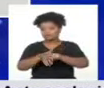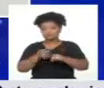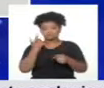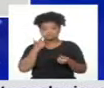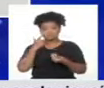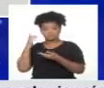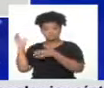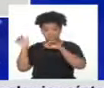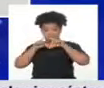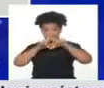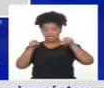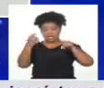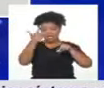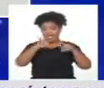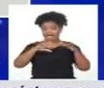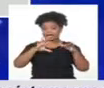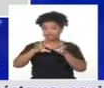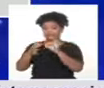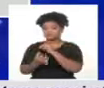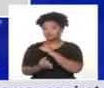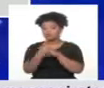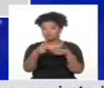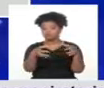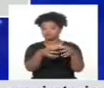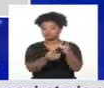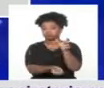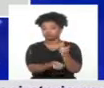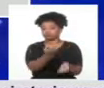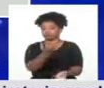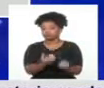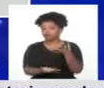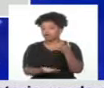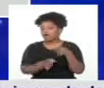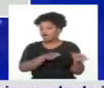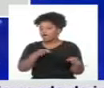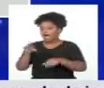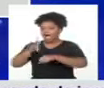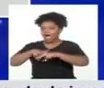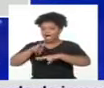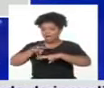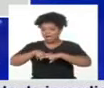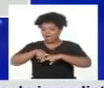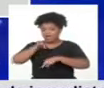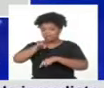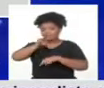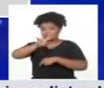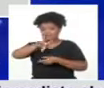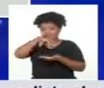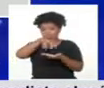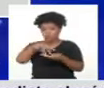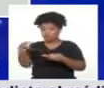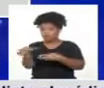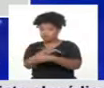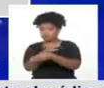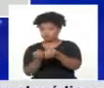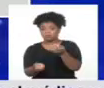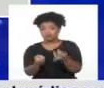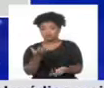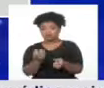evento, La Habana, una cifra de 13 eventos en estos momentos activos, Matanzas con